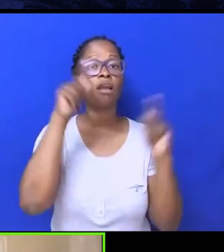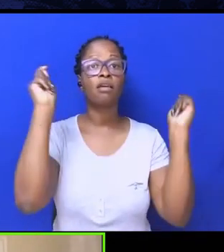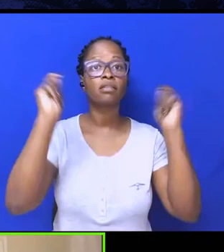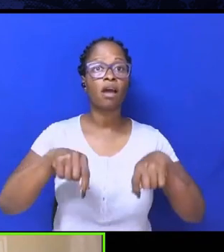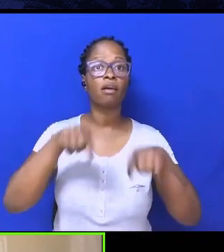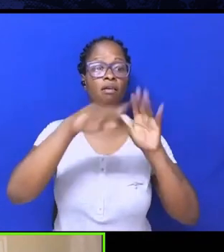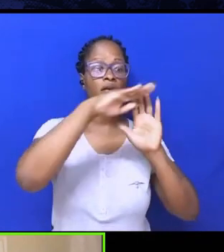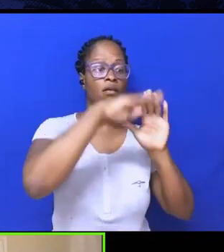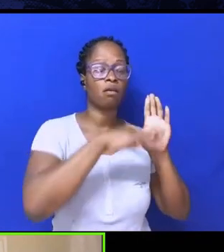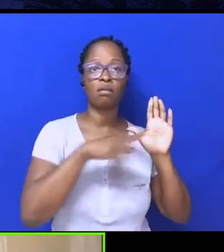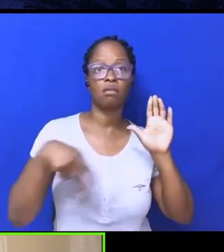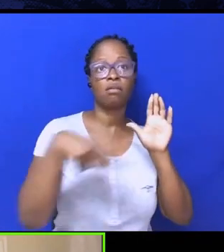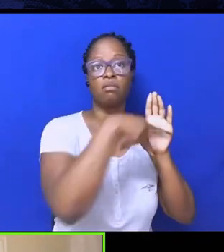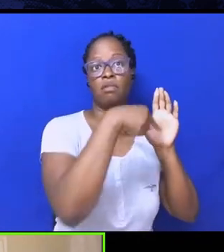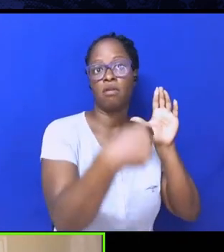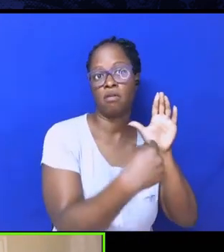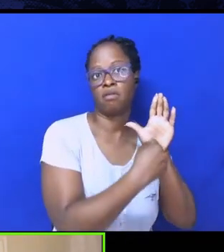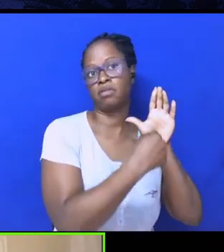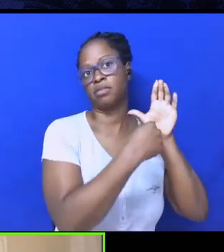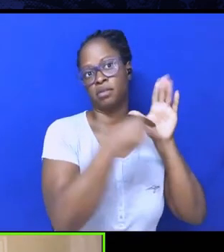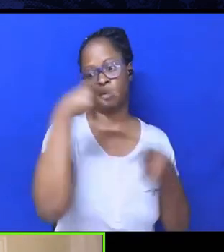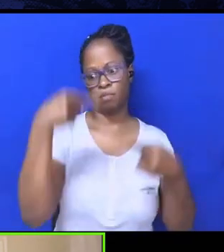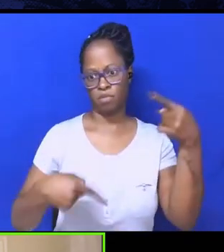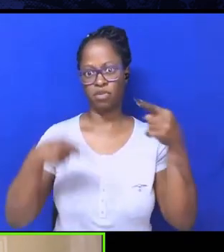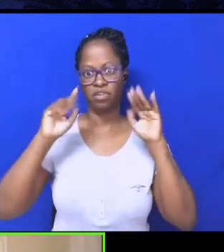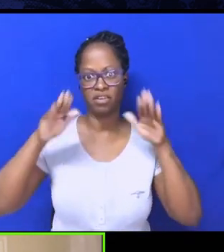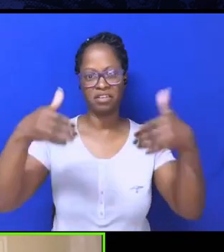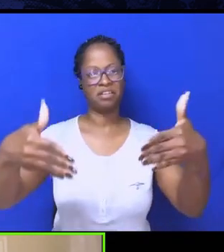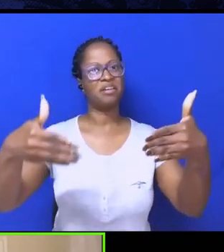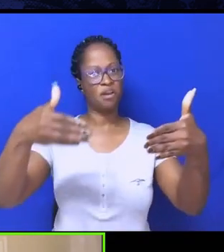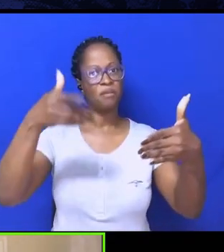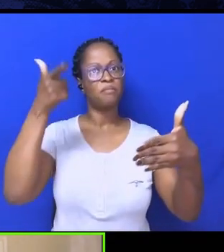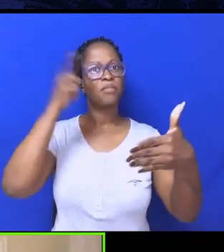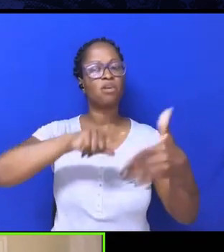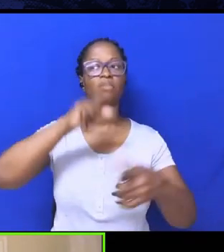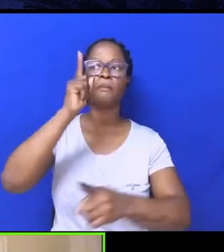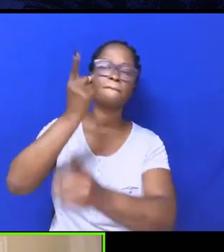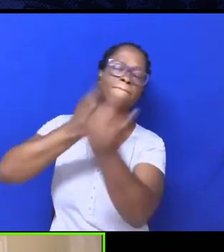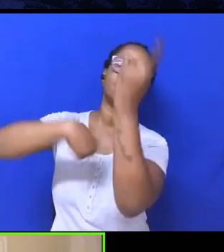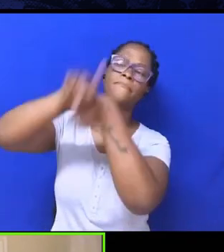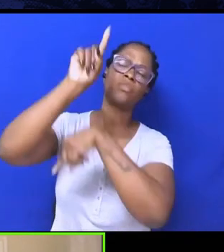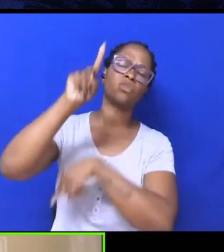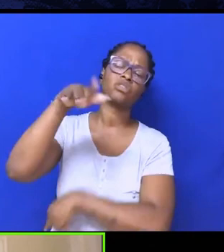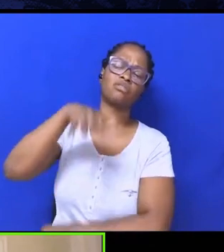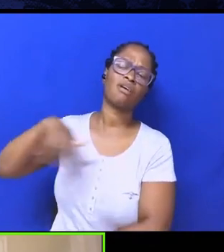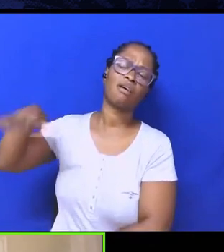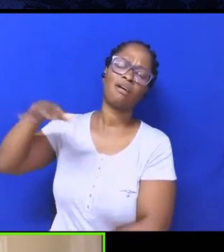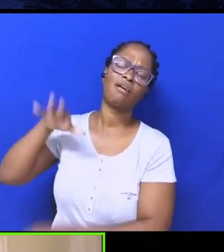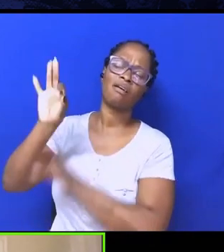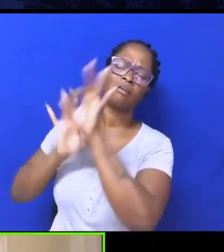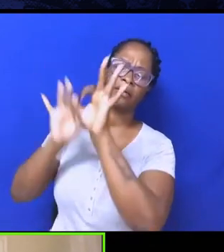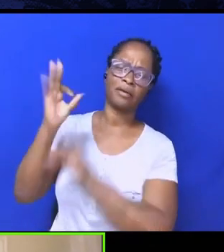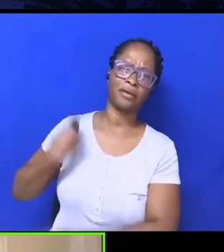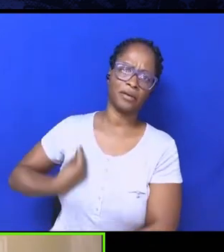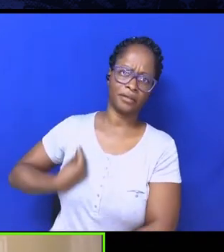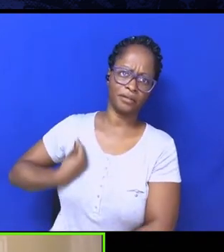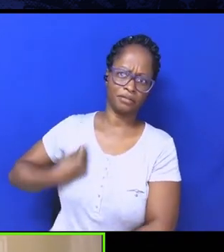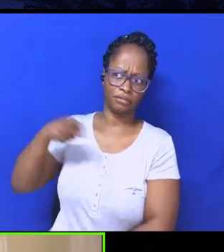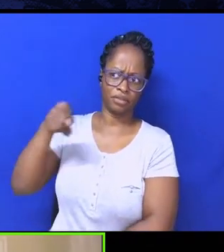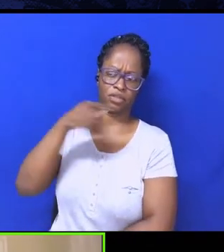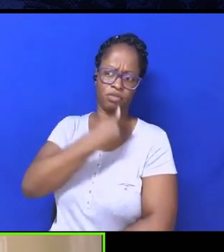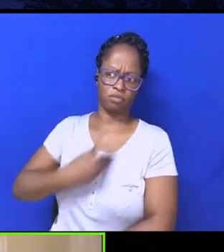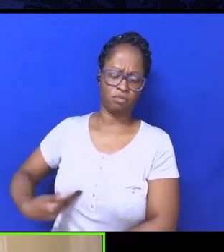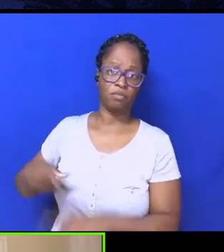programa para cambiar la forma en general en la que se organiza la vida el poder el estado y la relación entre todos esos